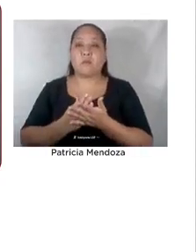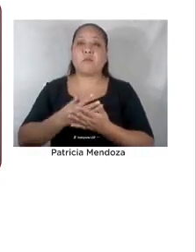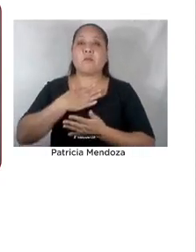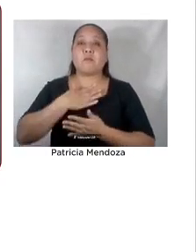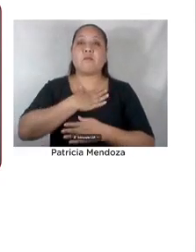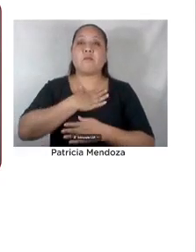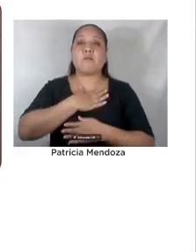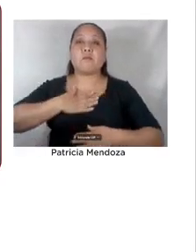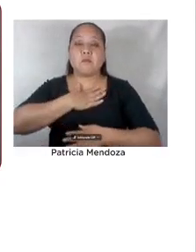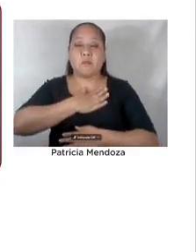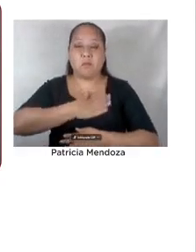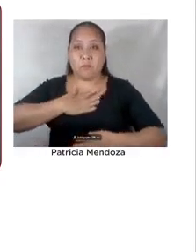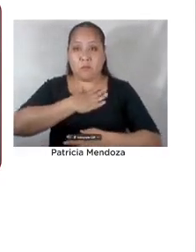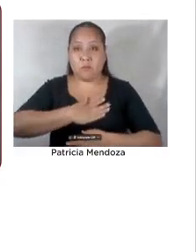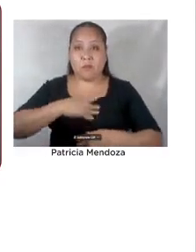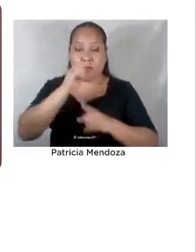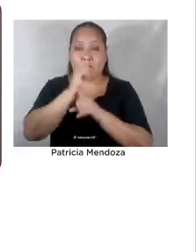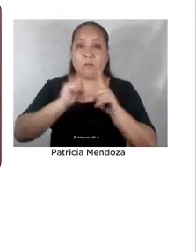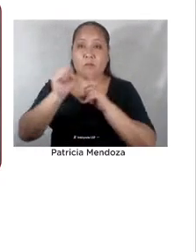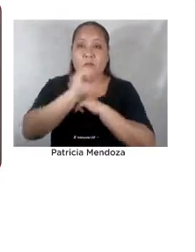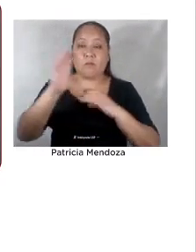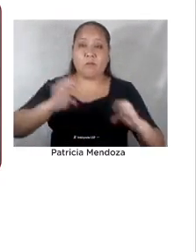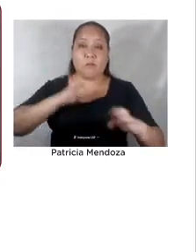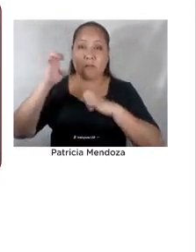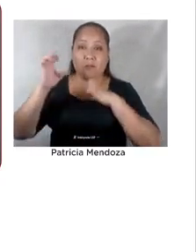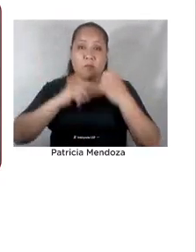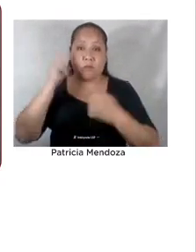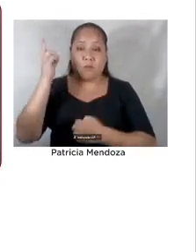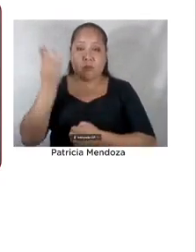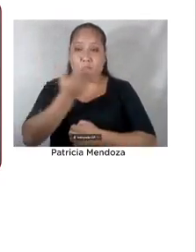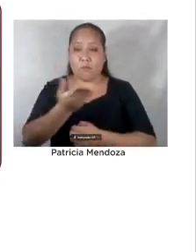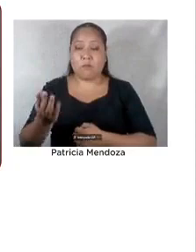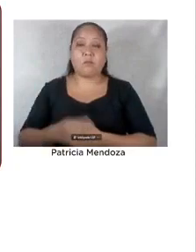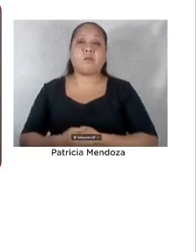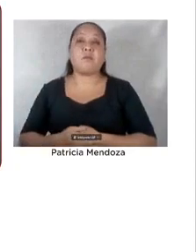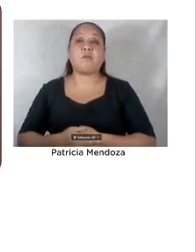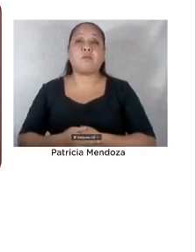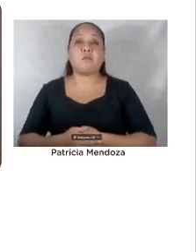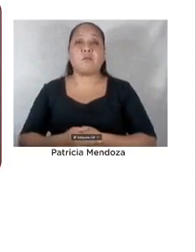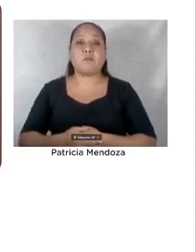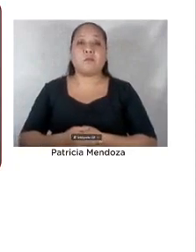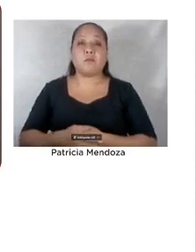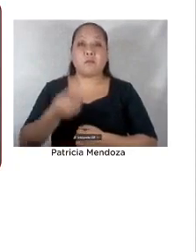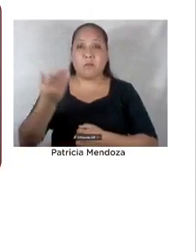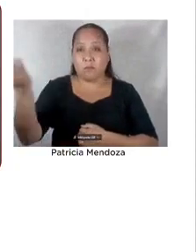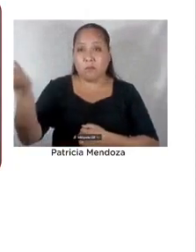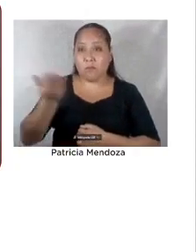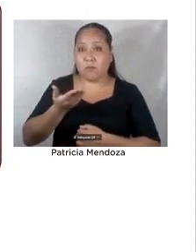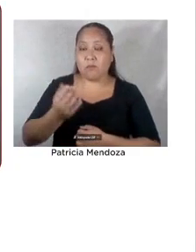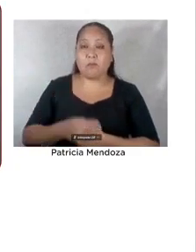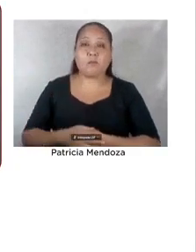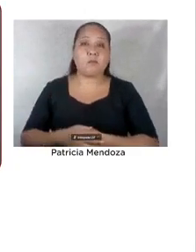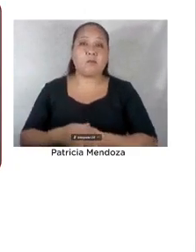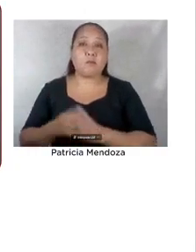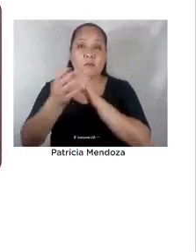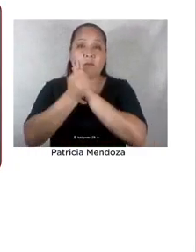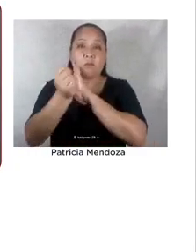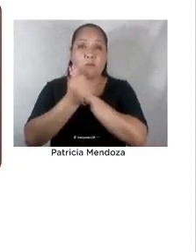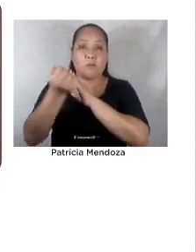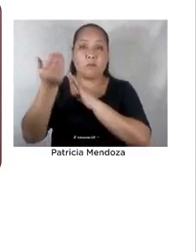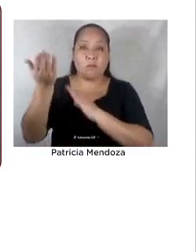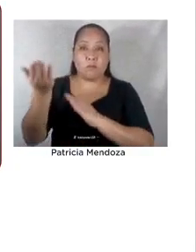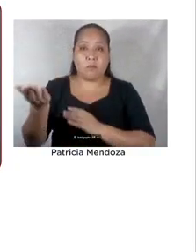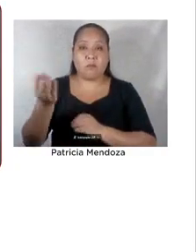organizado por la Dirección de Formación Docente en Servicio, dejo en el uso de la palabra a nuestros expertos que se han